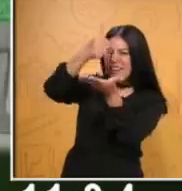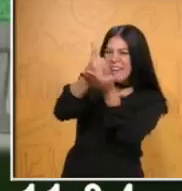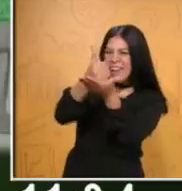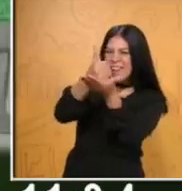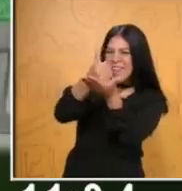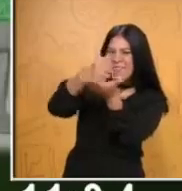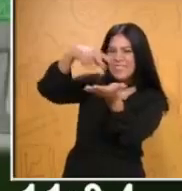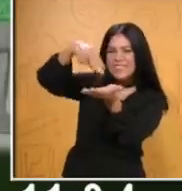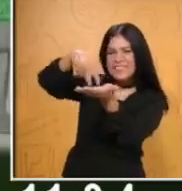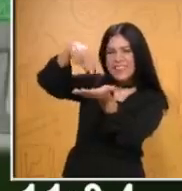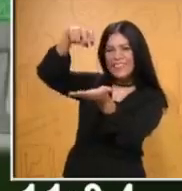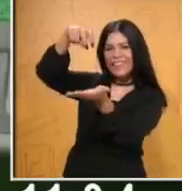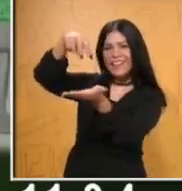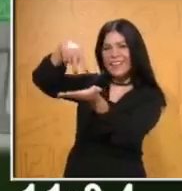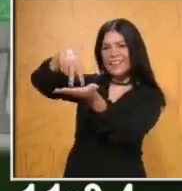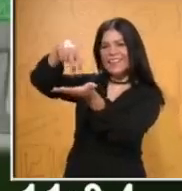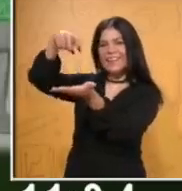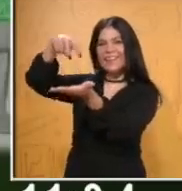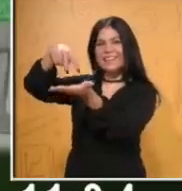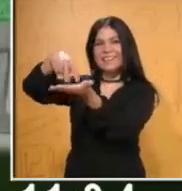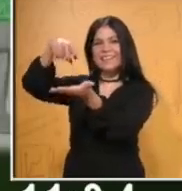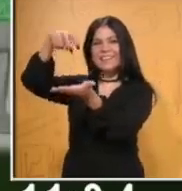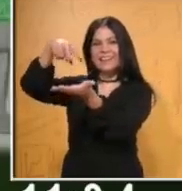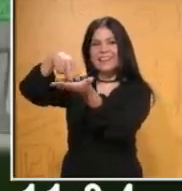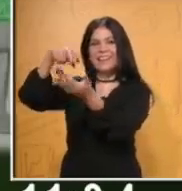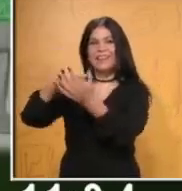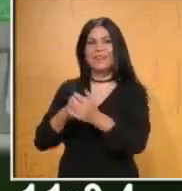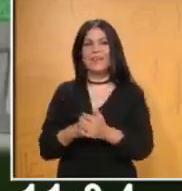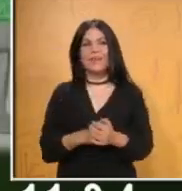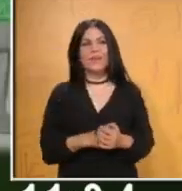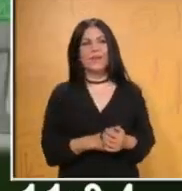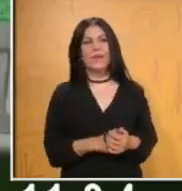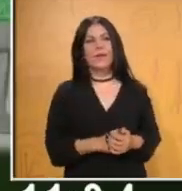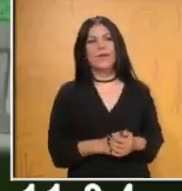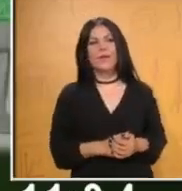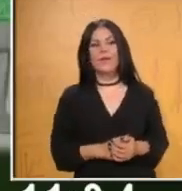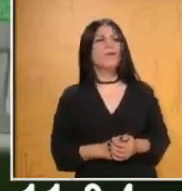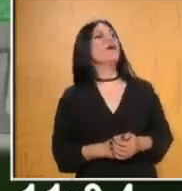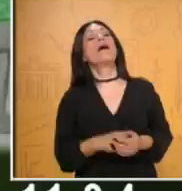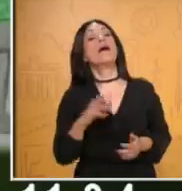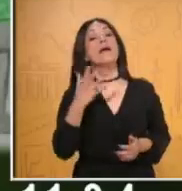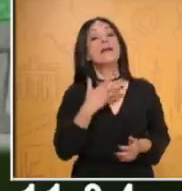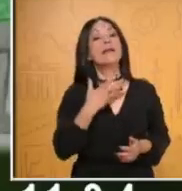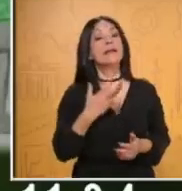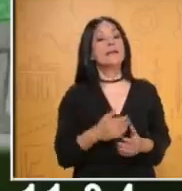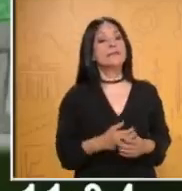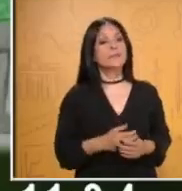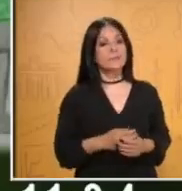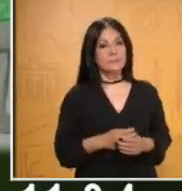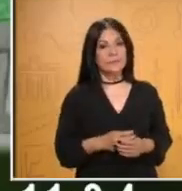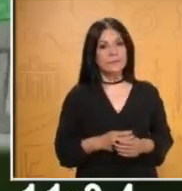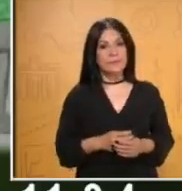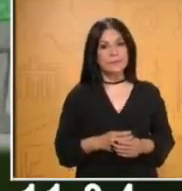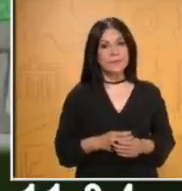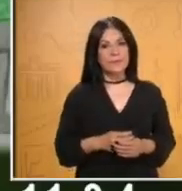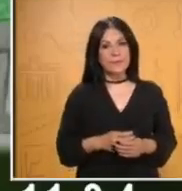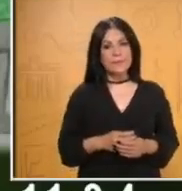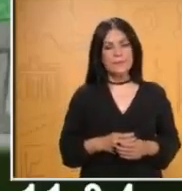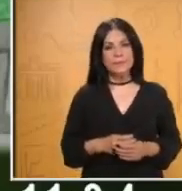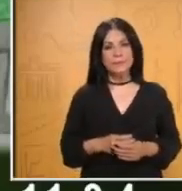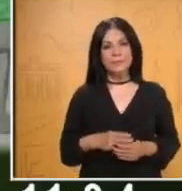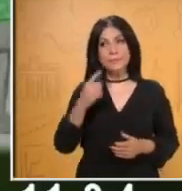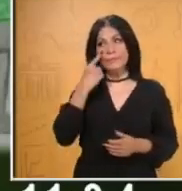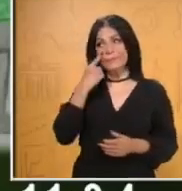de el autor Los Hermanos Grimm. En esta ocasión tenemos el gusto de presentar ante ustedes las